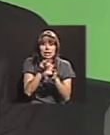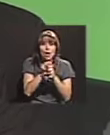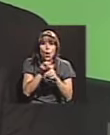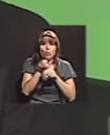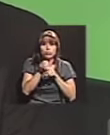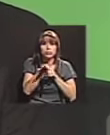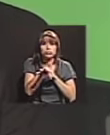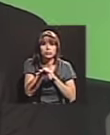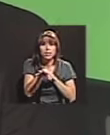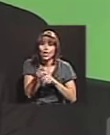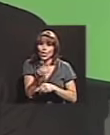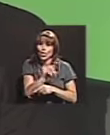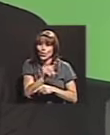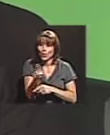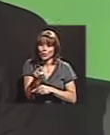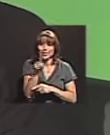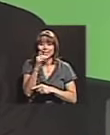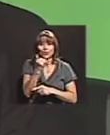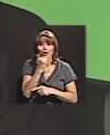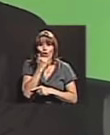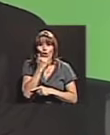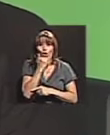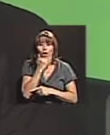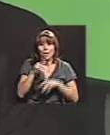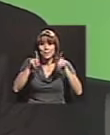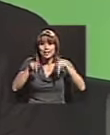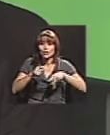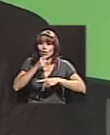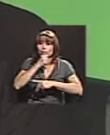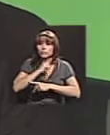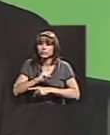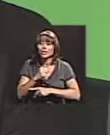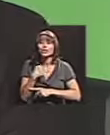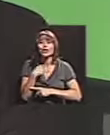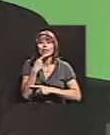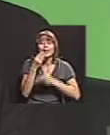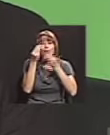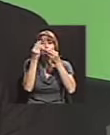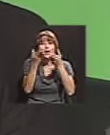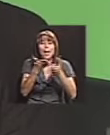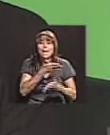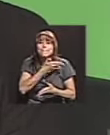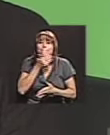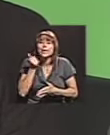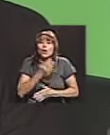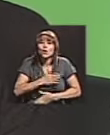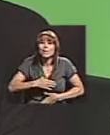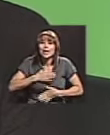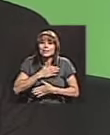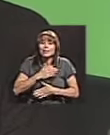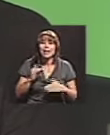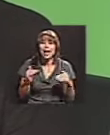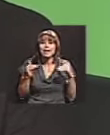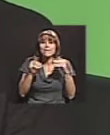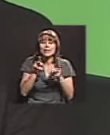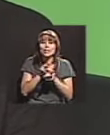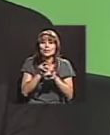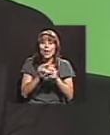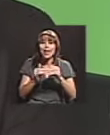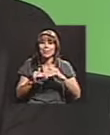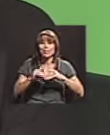adulto mayor yo les voy a tener una buena noticia el mejor placer que se tiene a nivel sexual se adquiere hasta después de los 50 años por